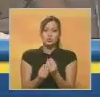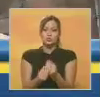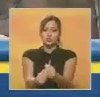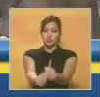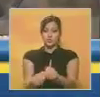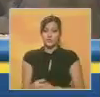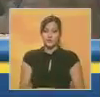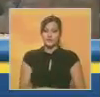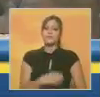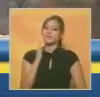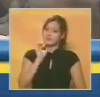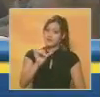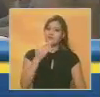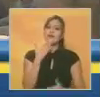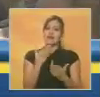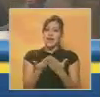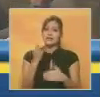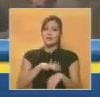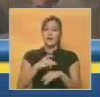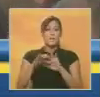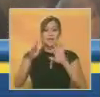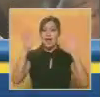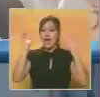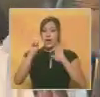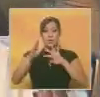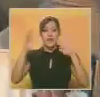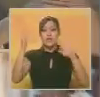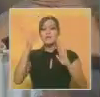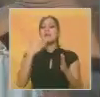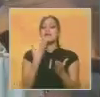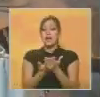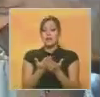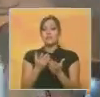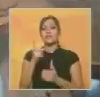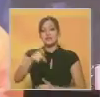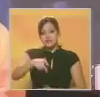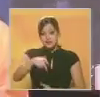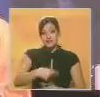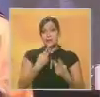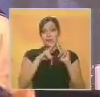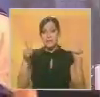Camarín. Ellos agradecieron por los milagros recibidos y pidieron por la paz y la unión del país.